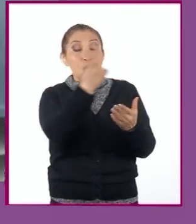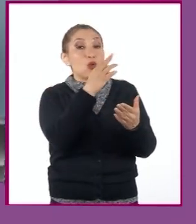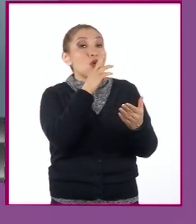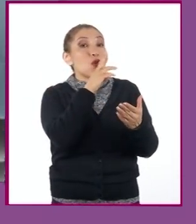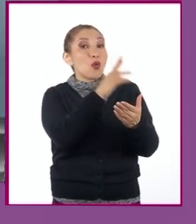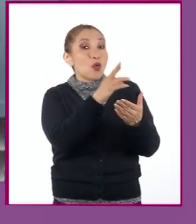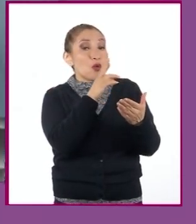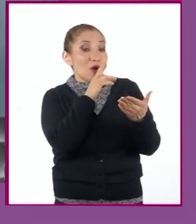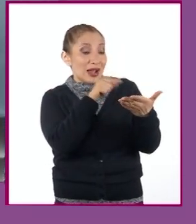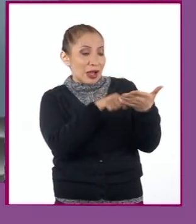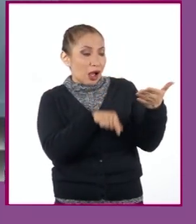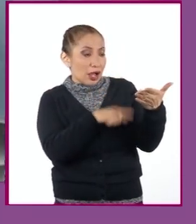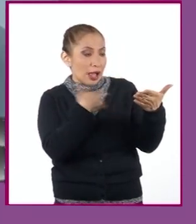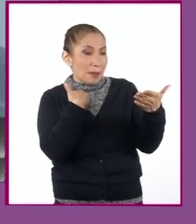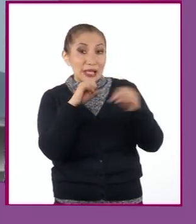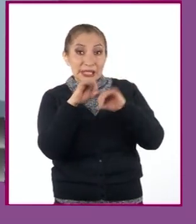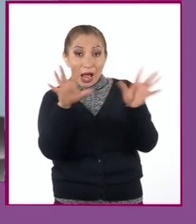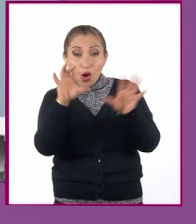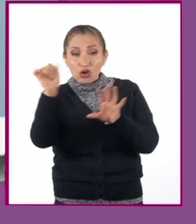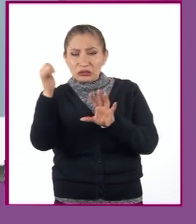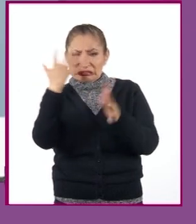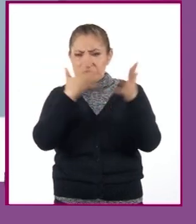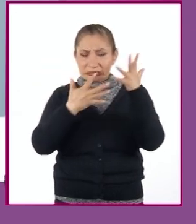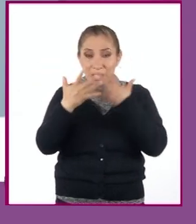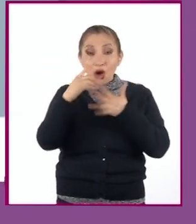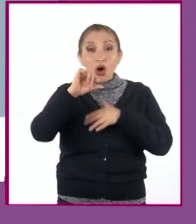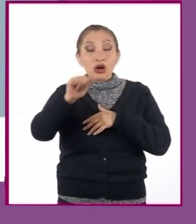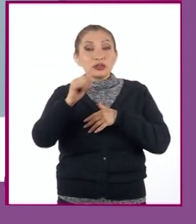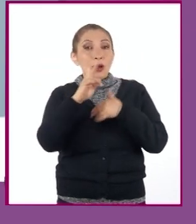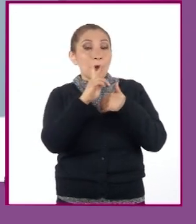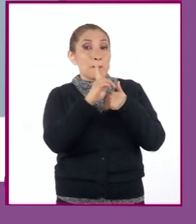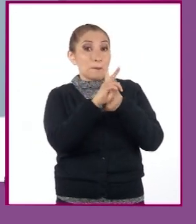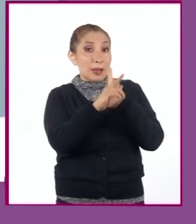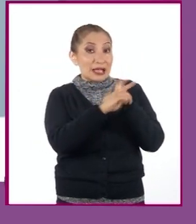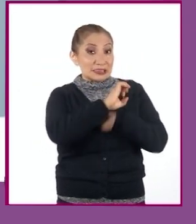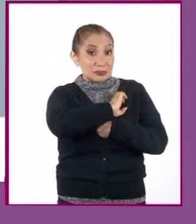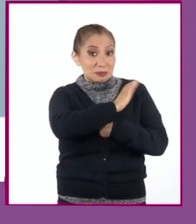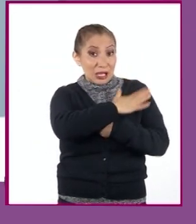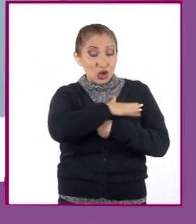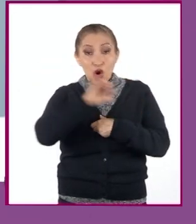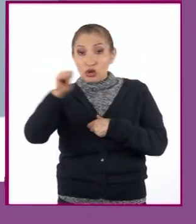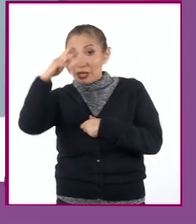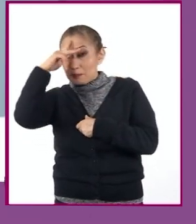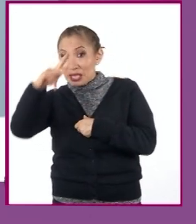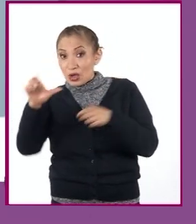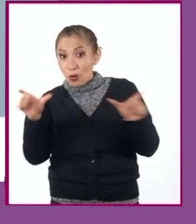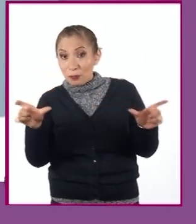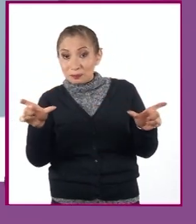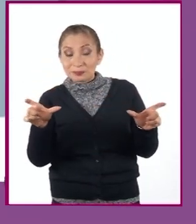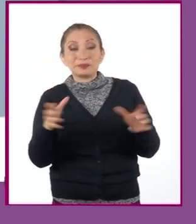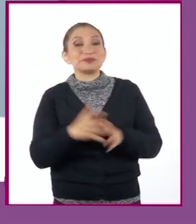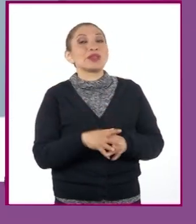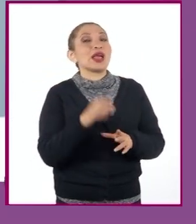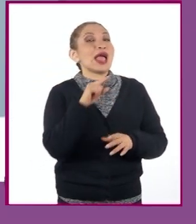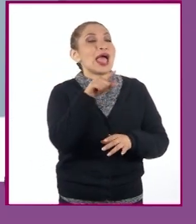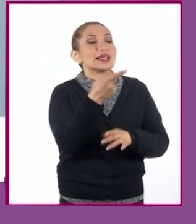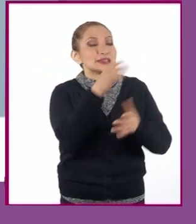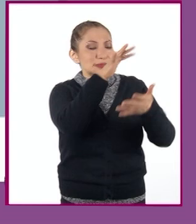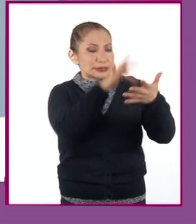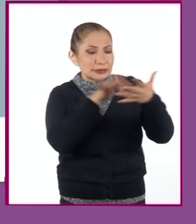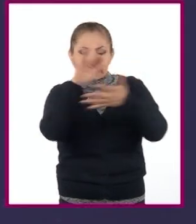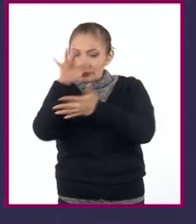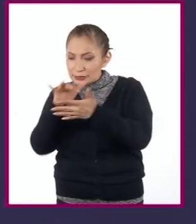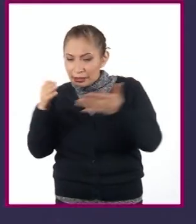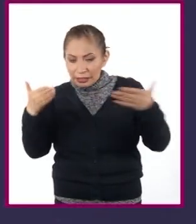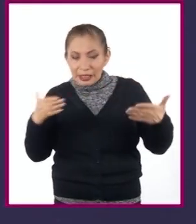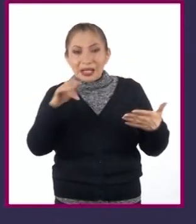se comprende mejor que otro? ¿Que una nacionalidad es española y otra mexicana? ¿Que son textos